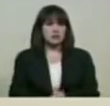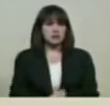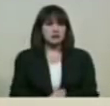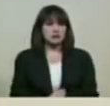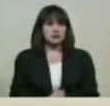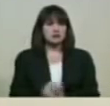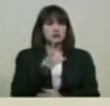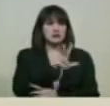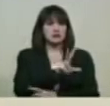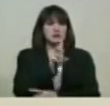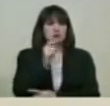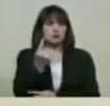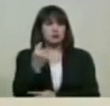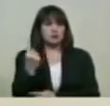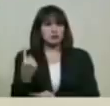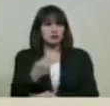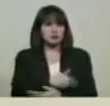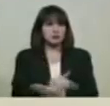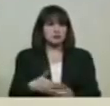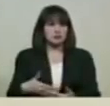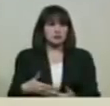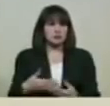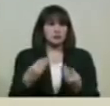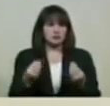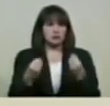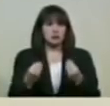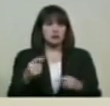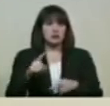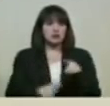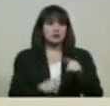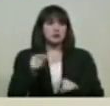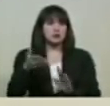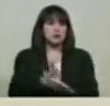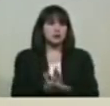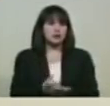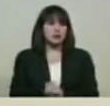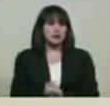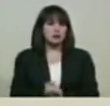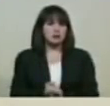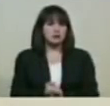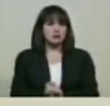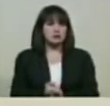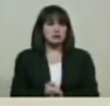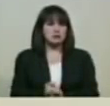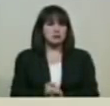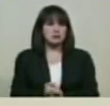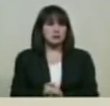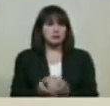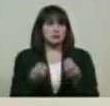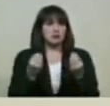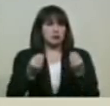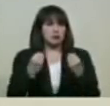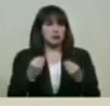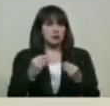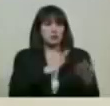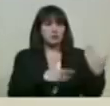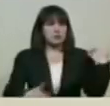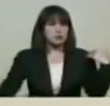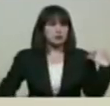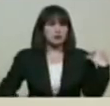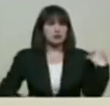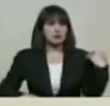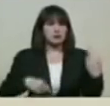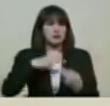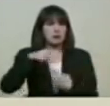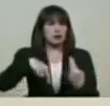311 millones de euros. Y también Petro ha sido la instrucción que ha dado el Presidente de la República para